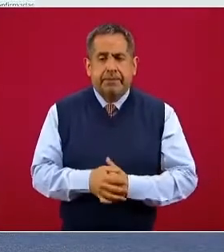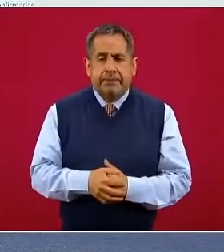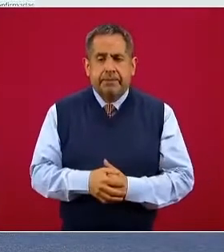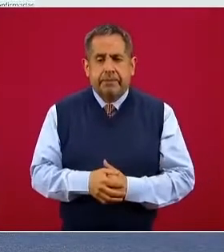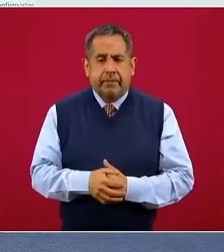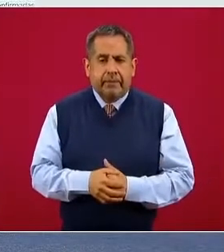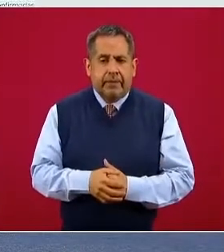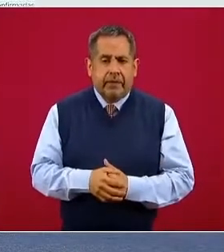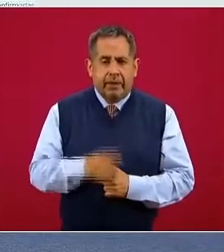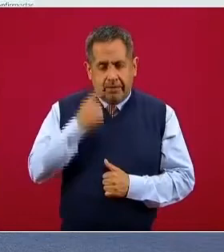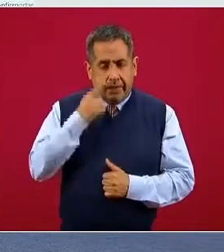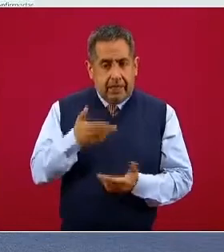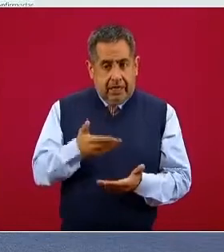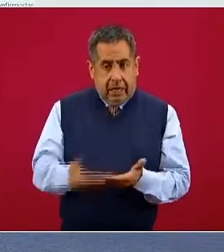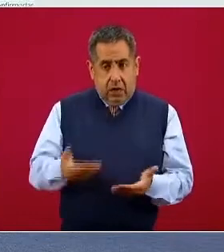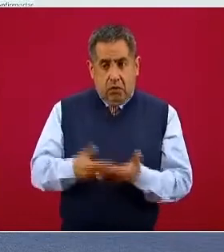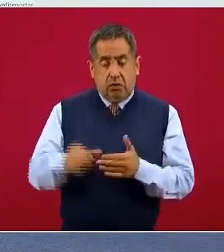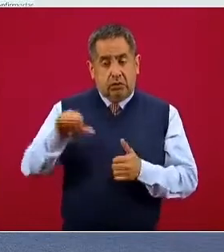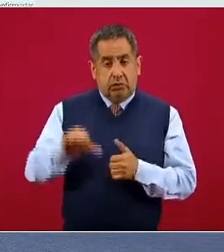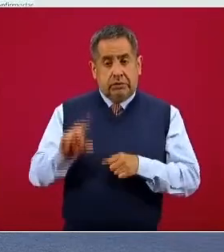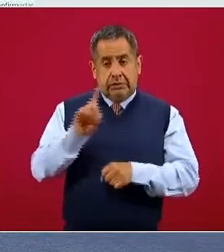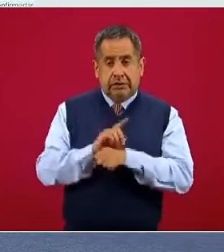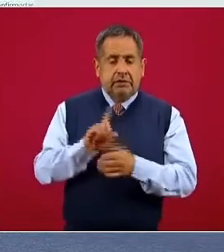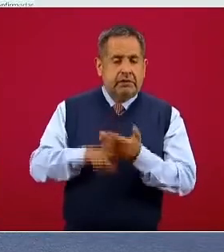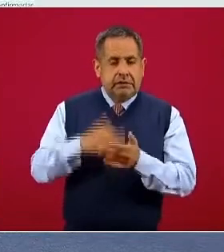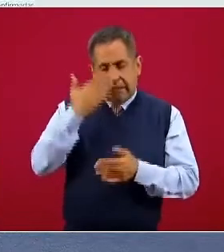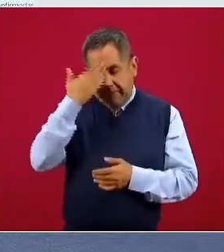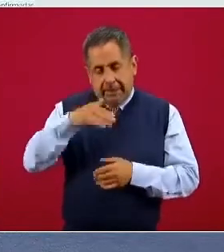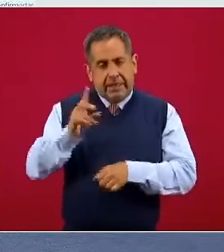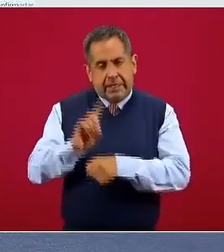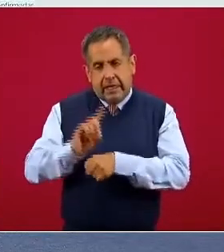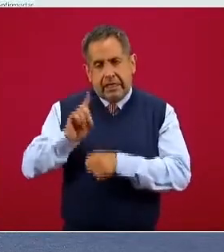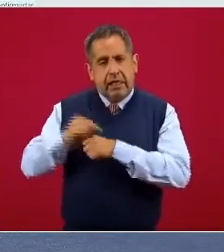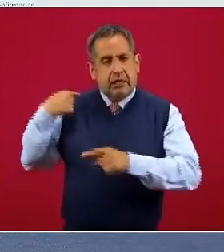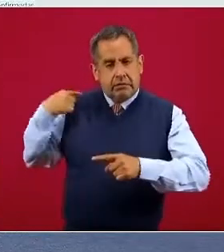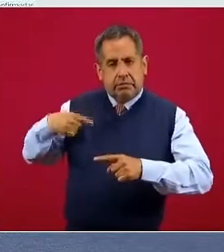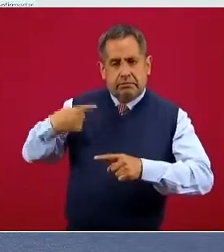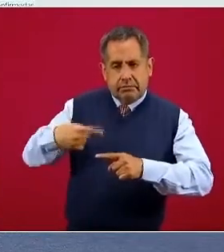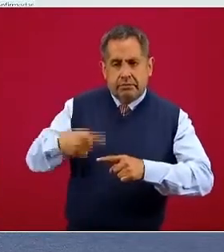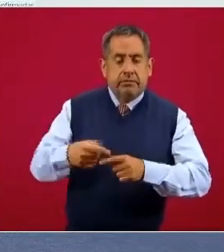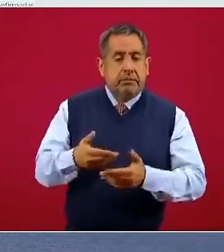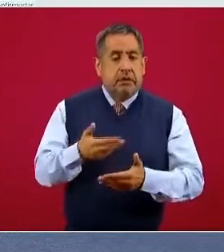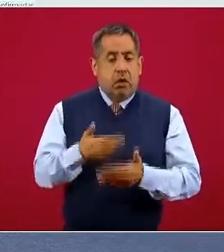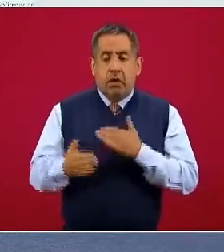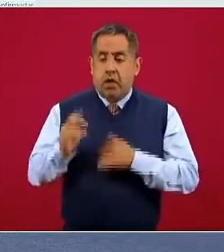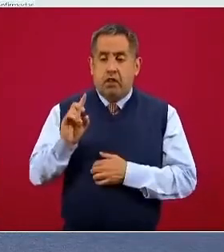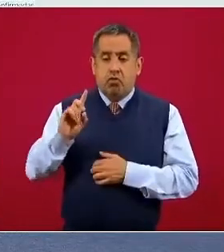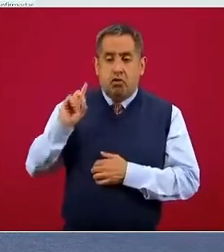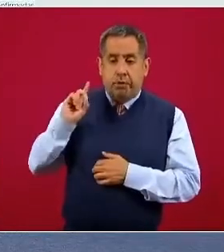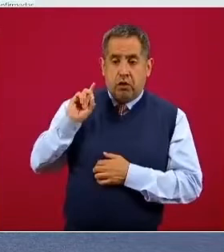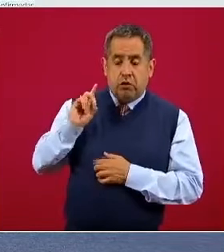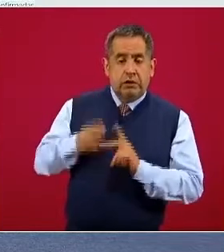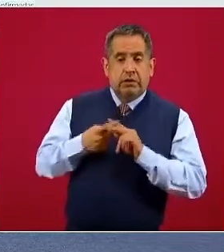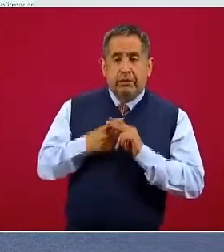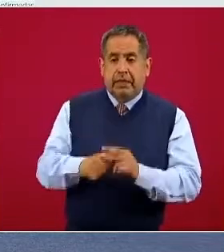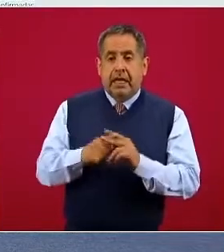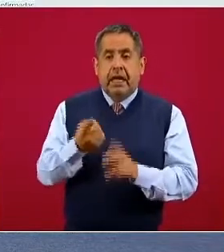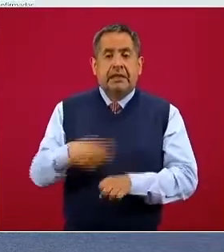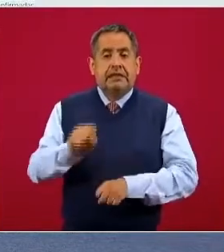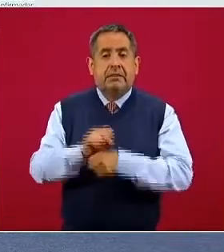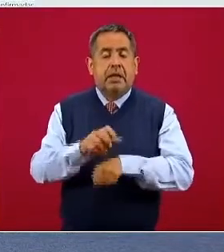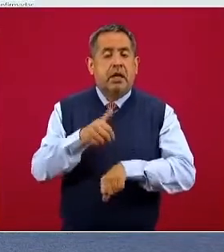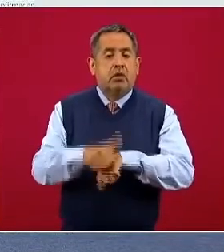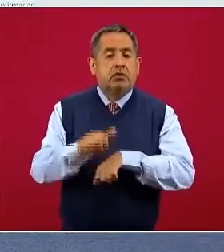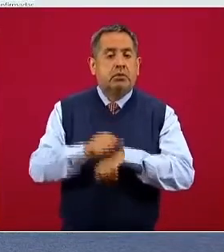que el día de hoy, y esto lógicamente lo hacemos todas las semanas, iniciamos ya desde el domingo graficando la semana